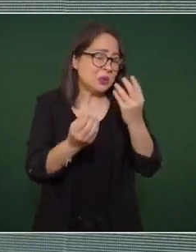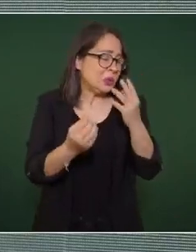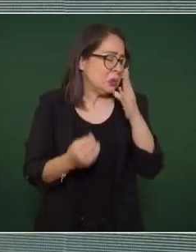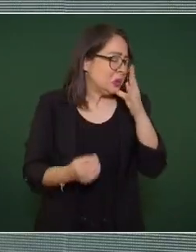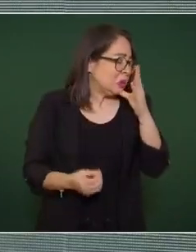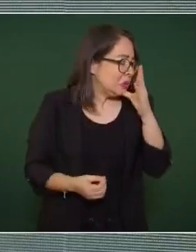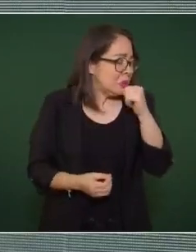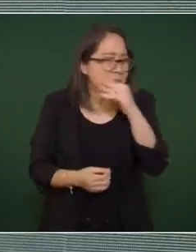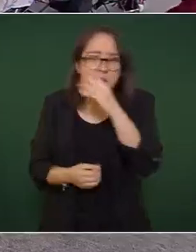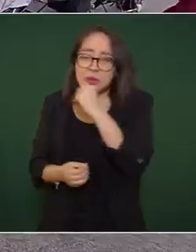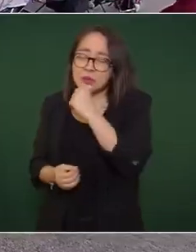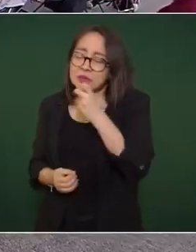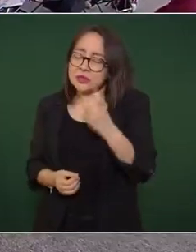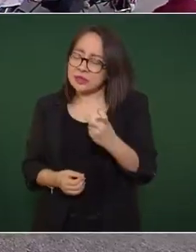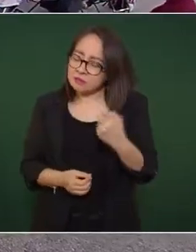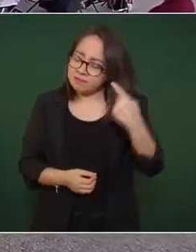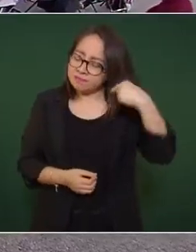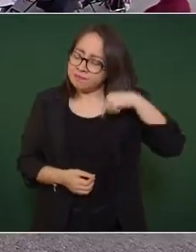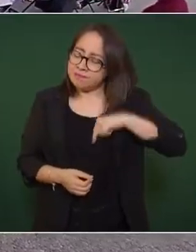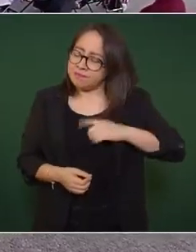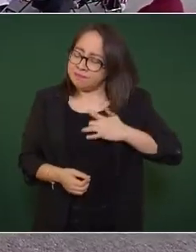me dolió muchísimo.